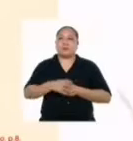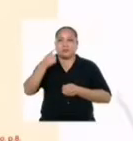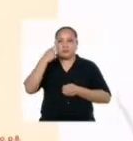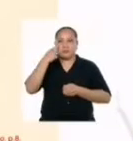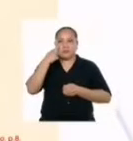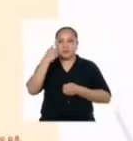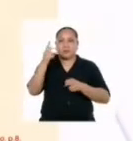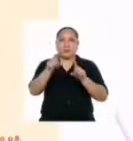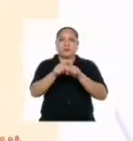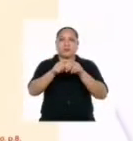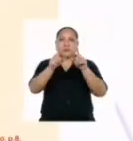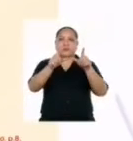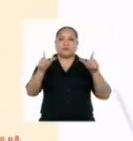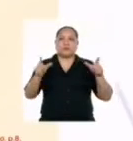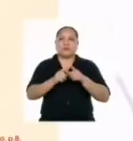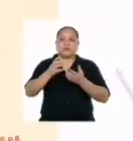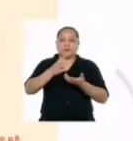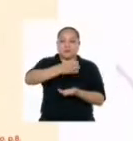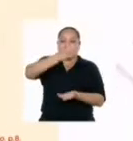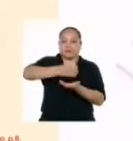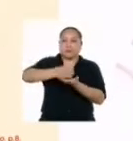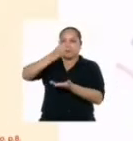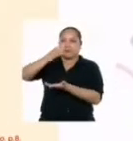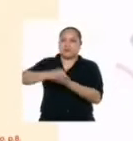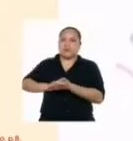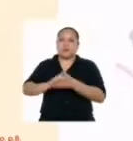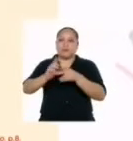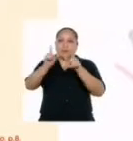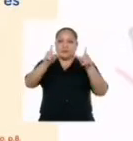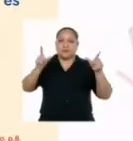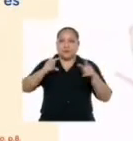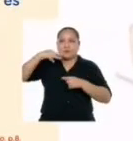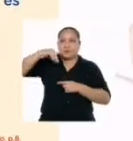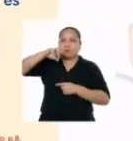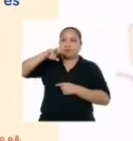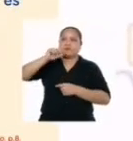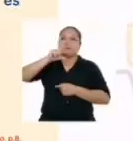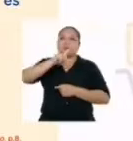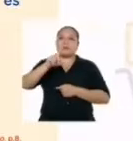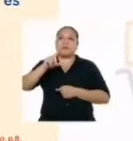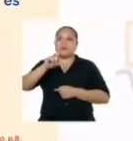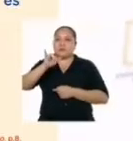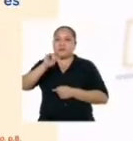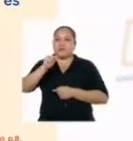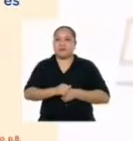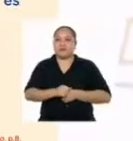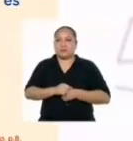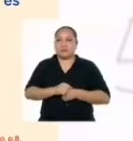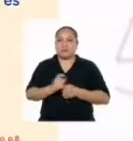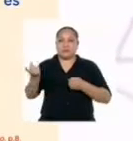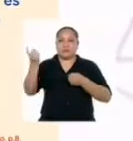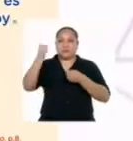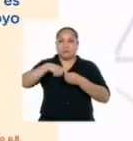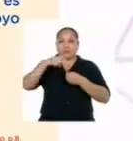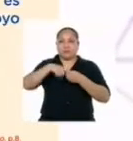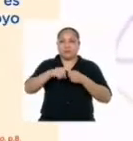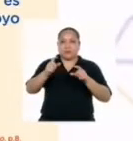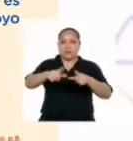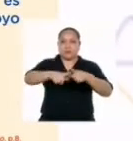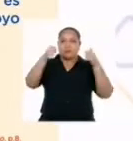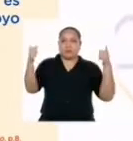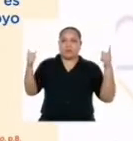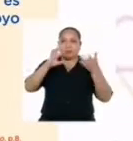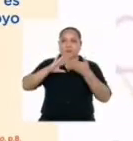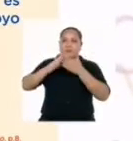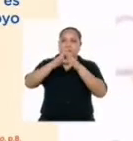Conocida también como la ciudad de las estatuillas. La zona arqueológica de Miraya es parte de la gran civilización Caral. Con apoyo del